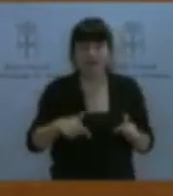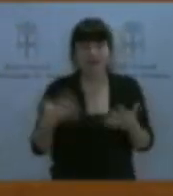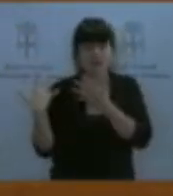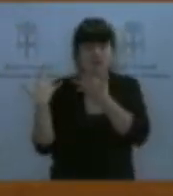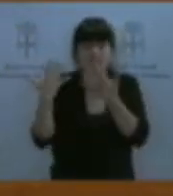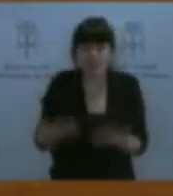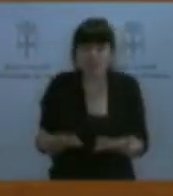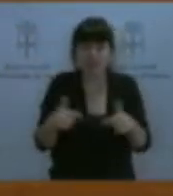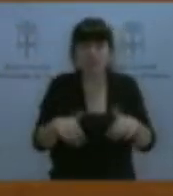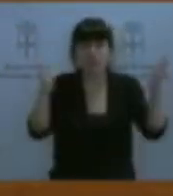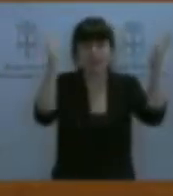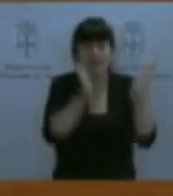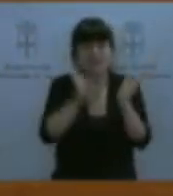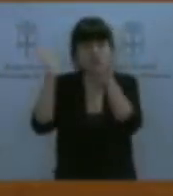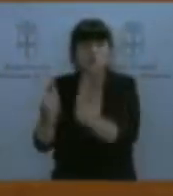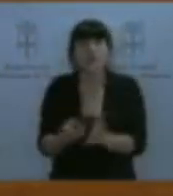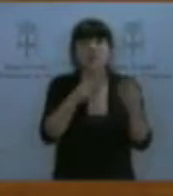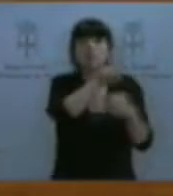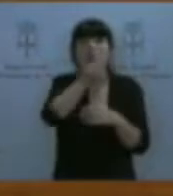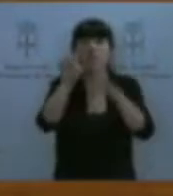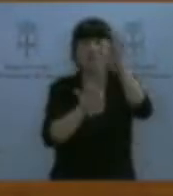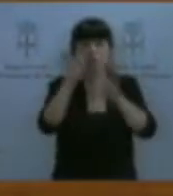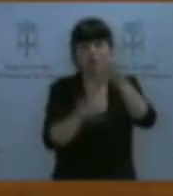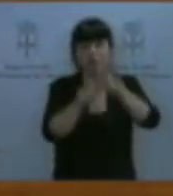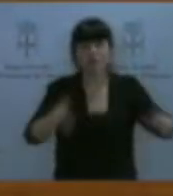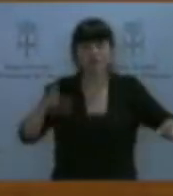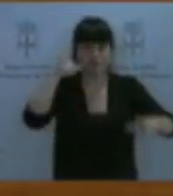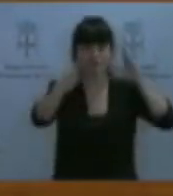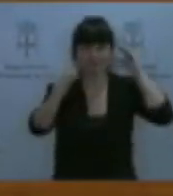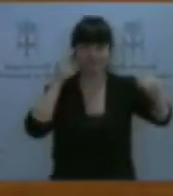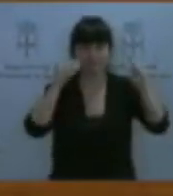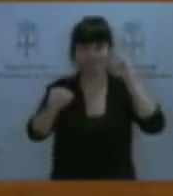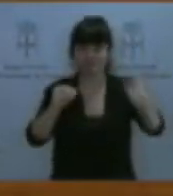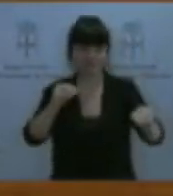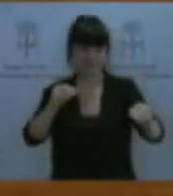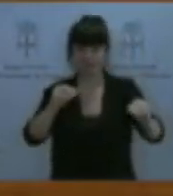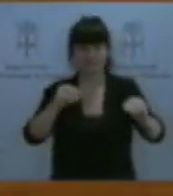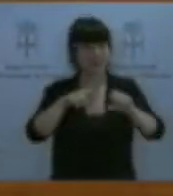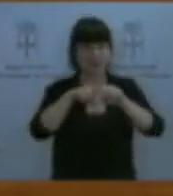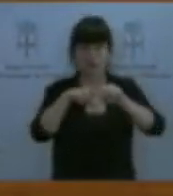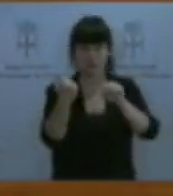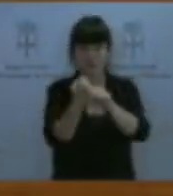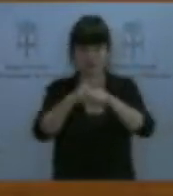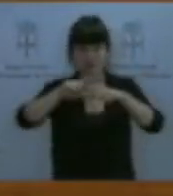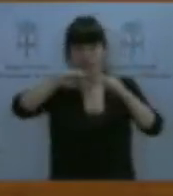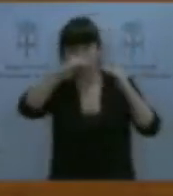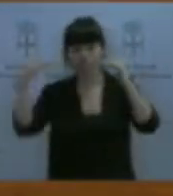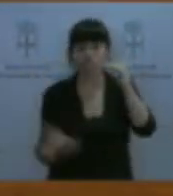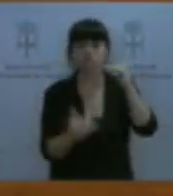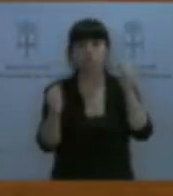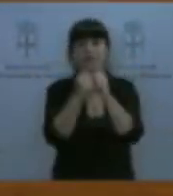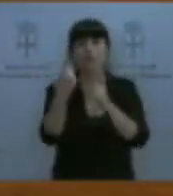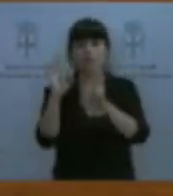de su población. La ocupación ha caído un 21% y el paro se ha incrementado un